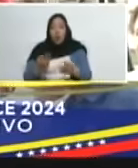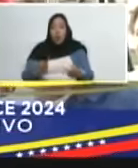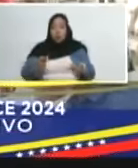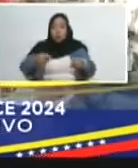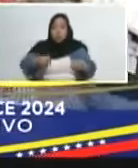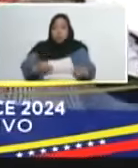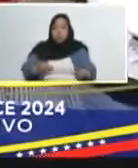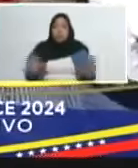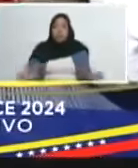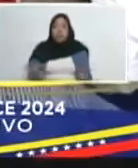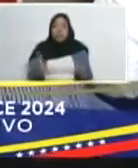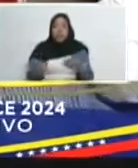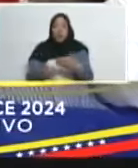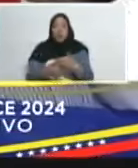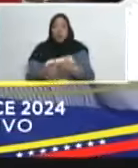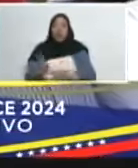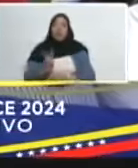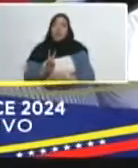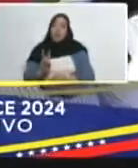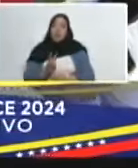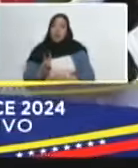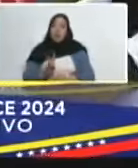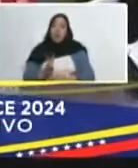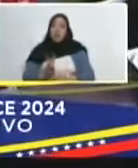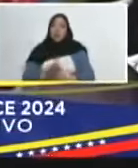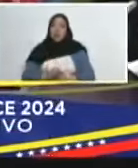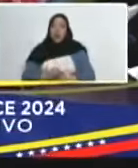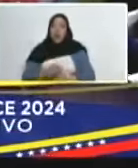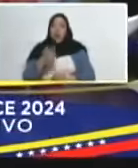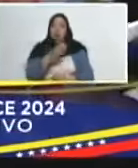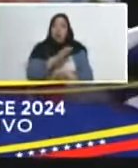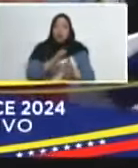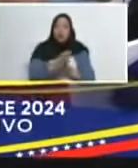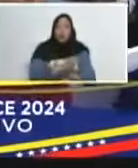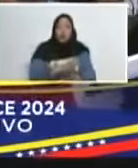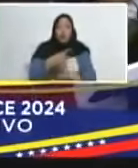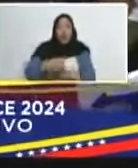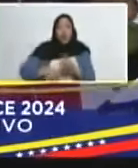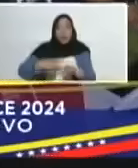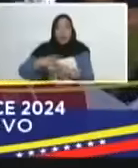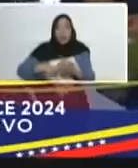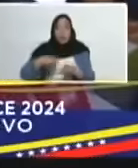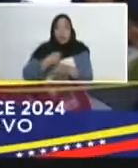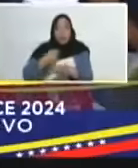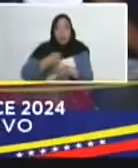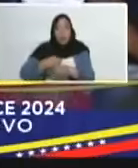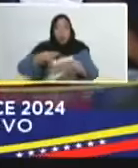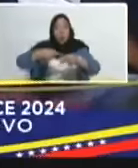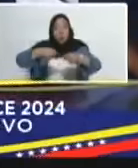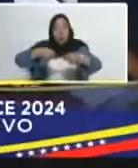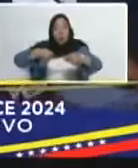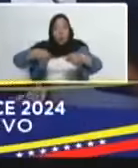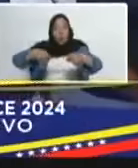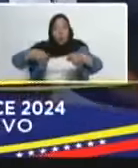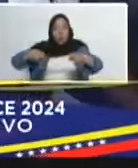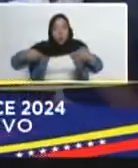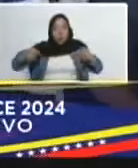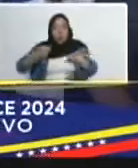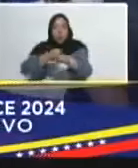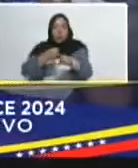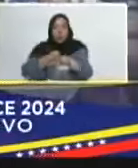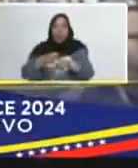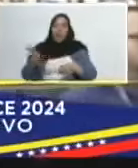agresiones contra el país, Venezuela sembró la cultura agroproductiva. Y aquí está la cosecha, aquí está el esfuerzo de